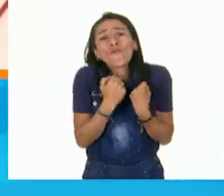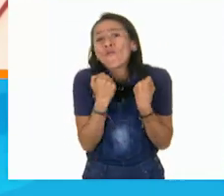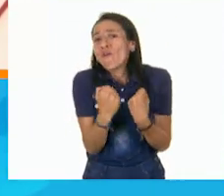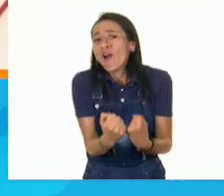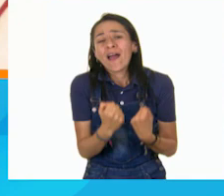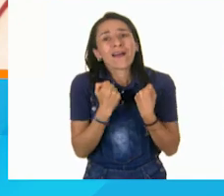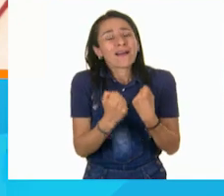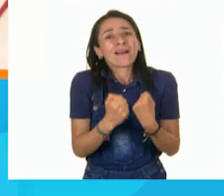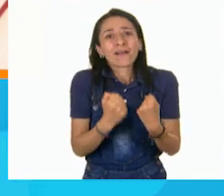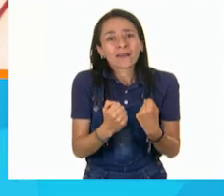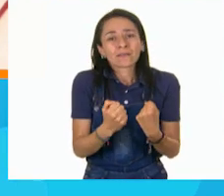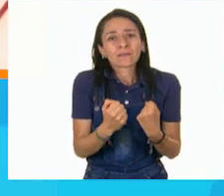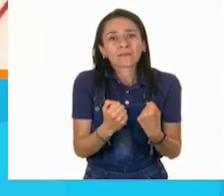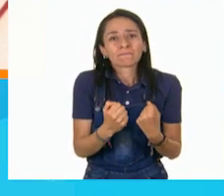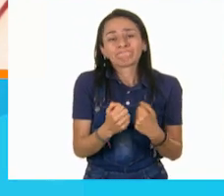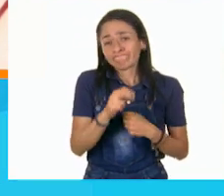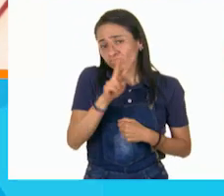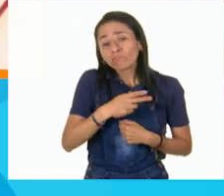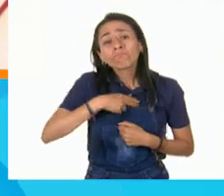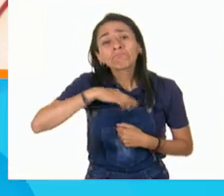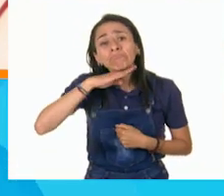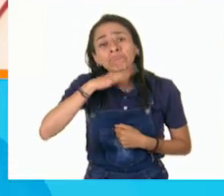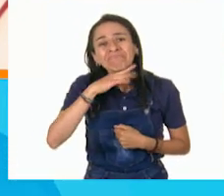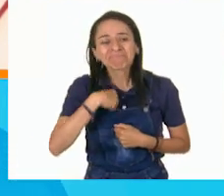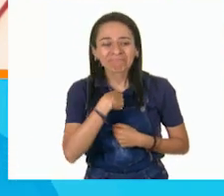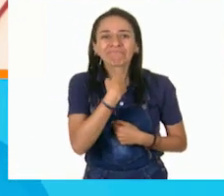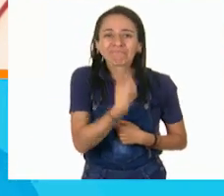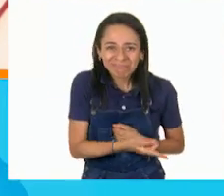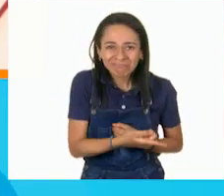Así que yo lo estaba lastimando.